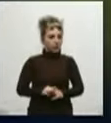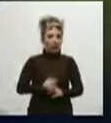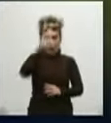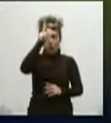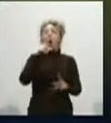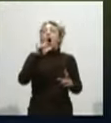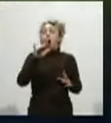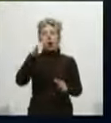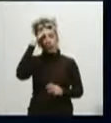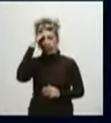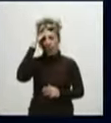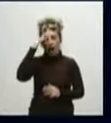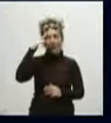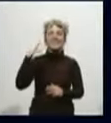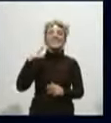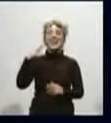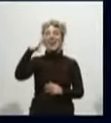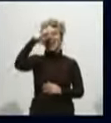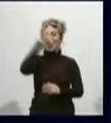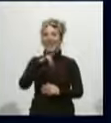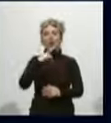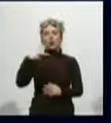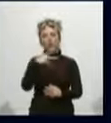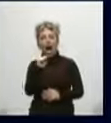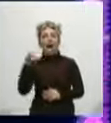El canario, yayo, yayo, yayo. Y salía el chino.